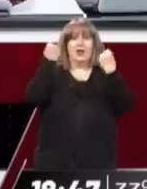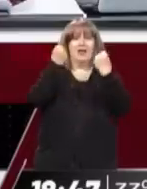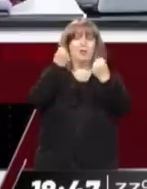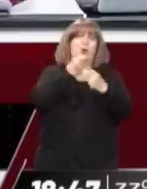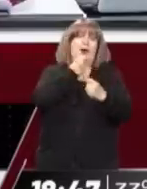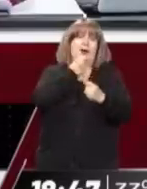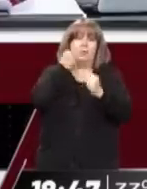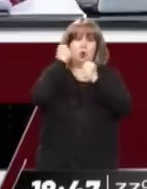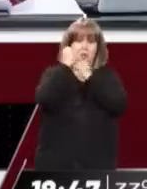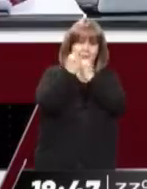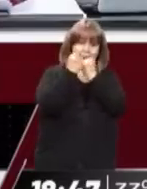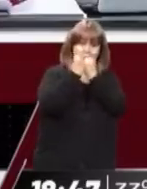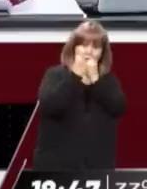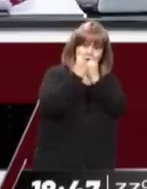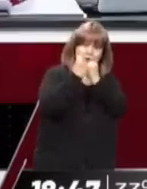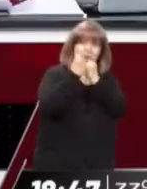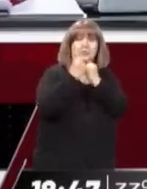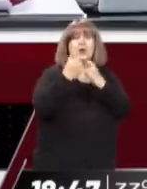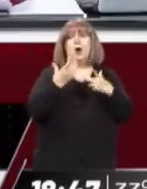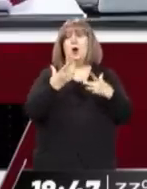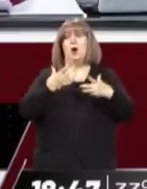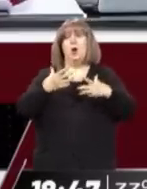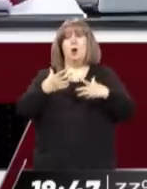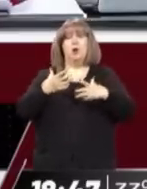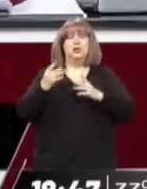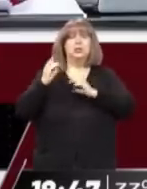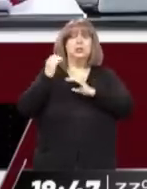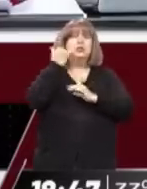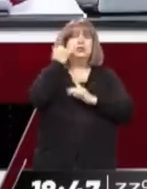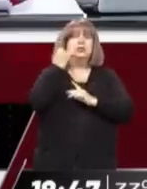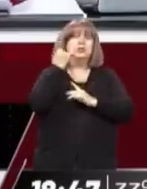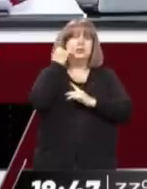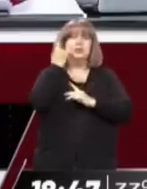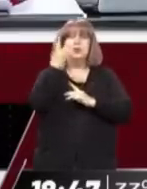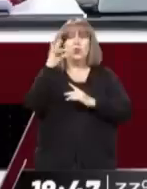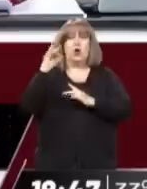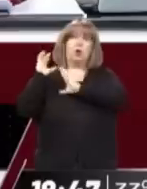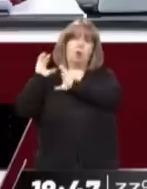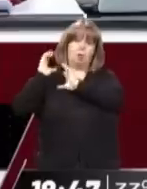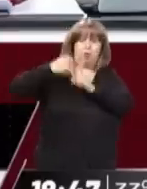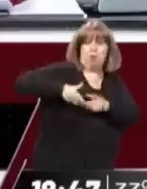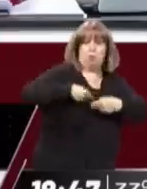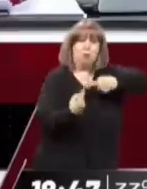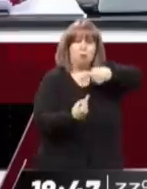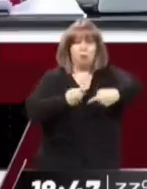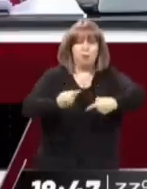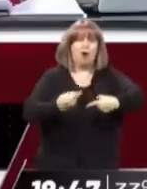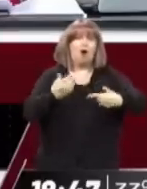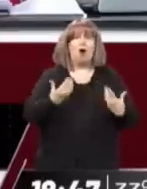al rugby, ni a ningún arte marcial, porque esto tiene que ver más con